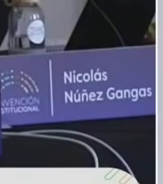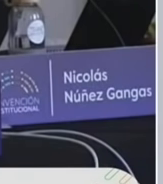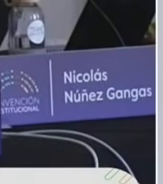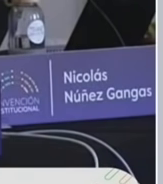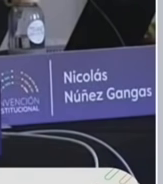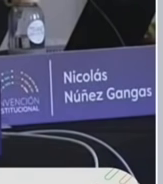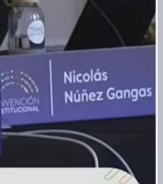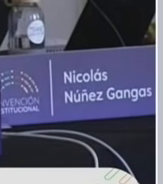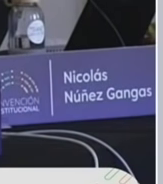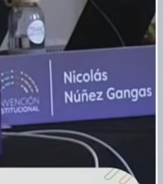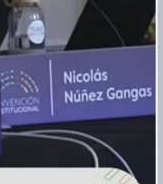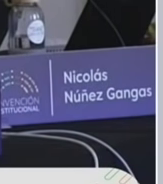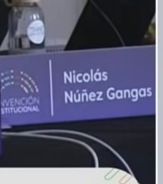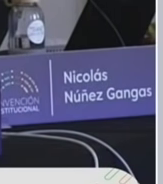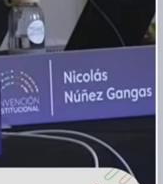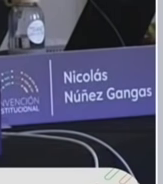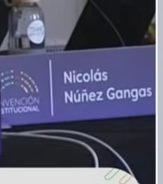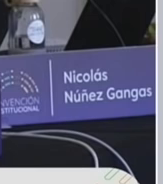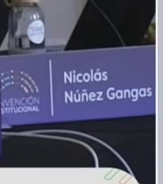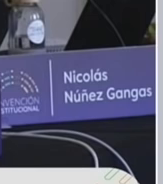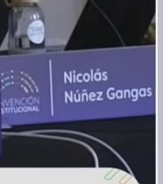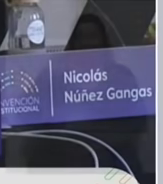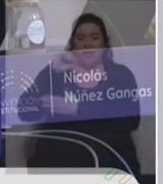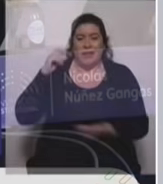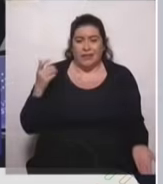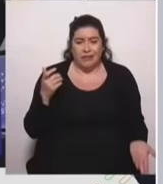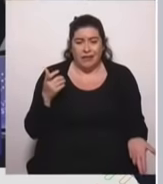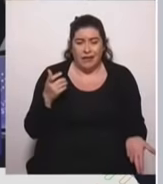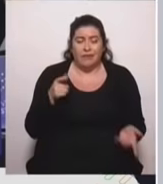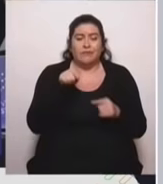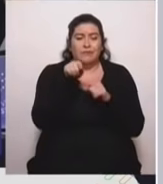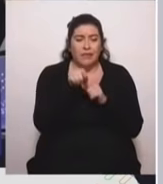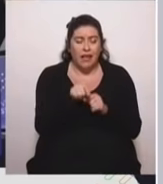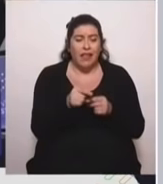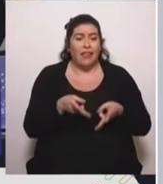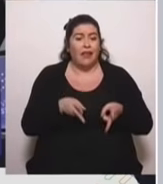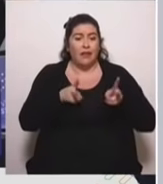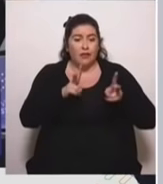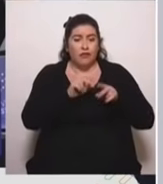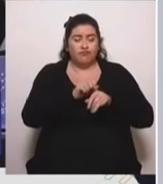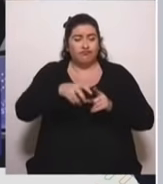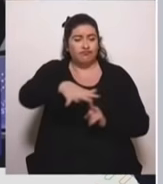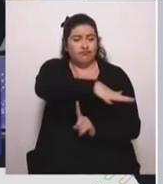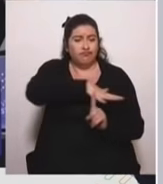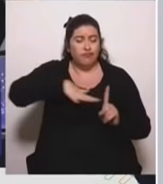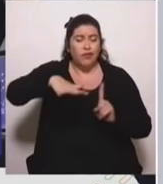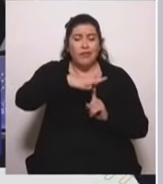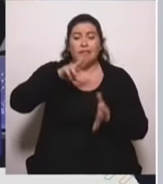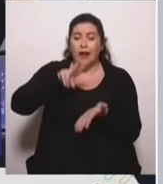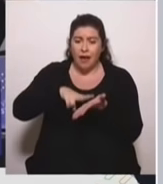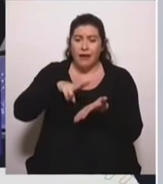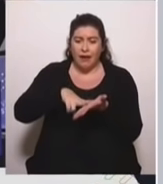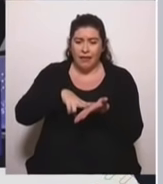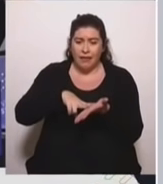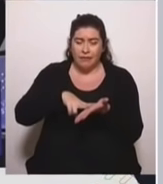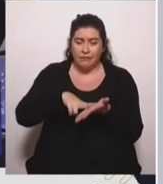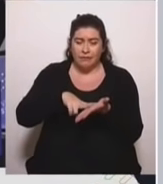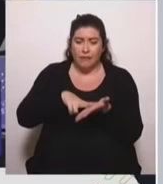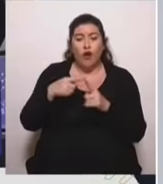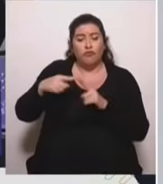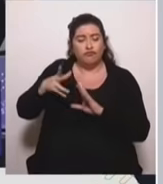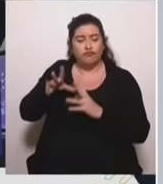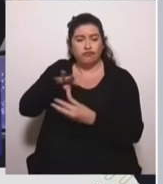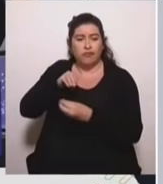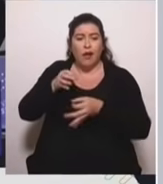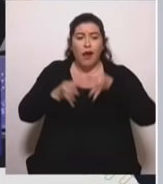propia reforma constitucional del 2019 trató de establecer, en el sentido de que la convención constitucional respetara las